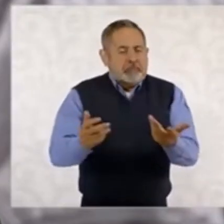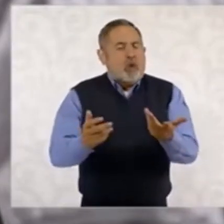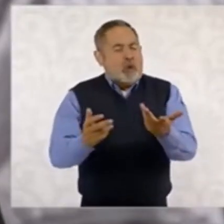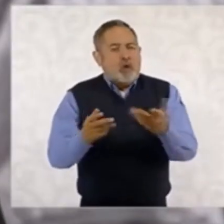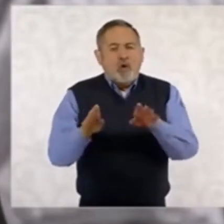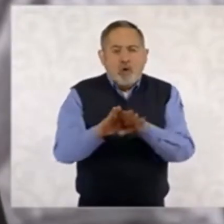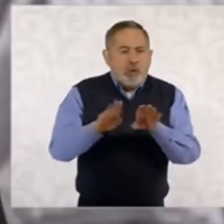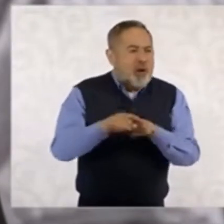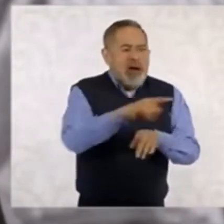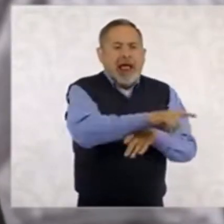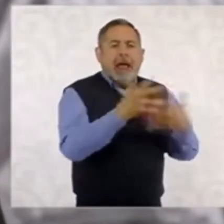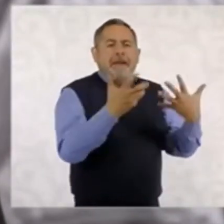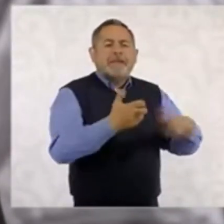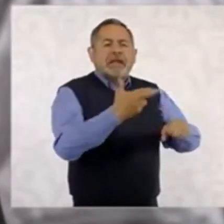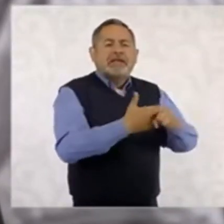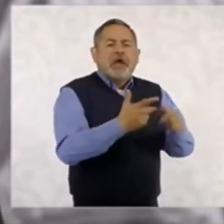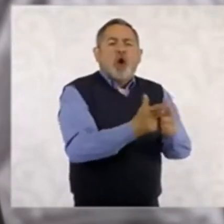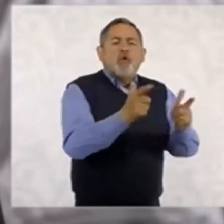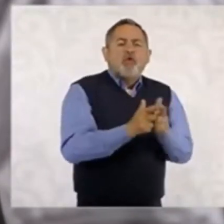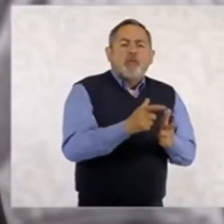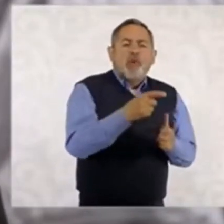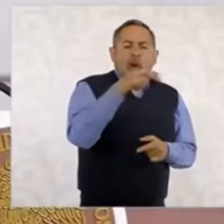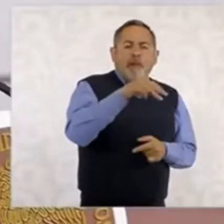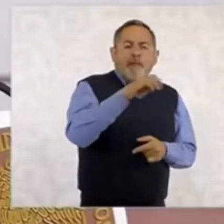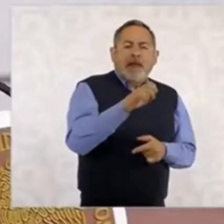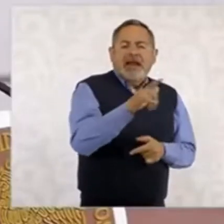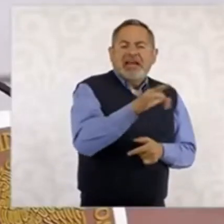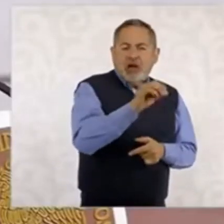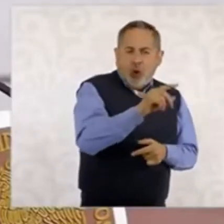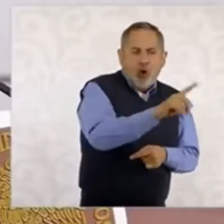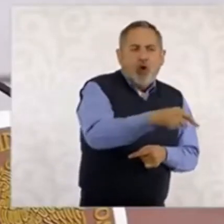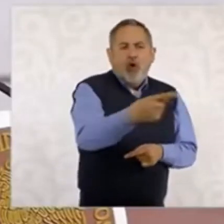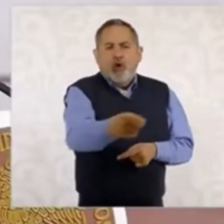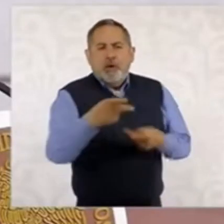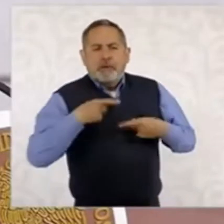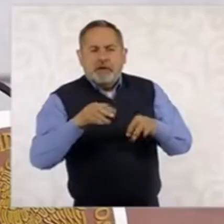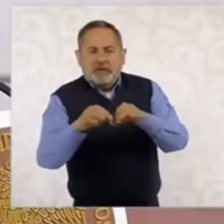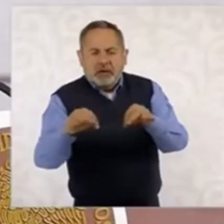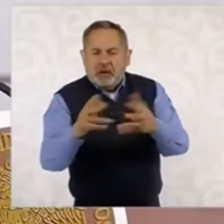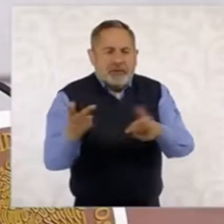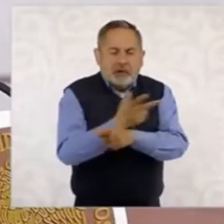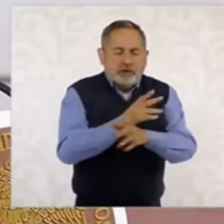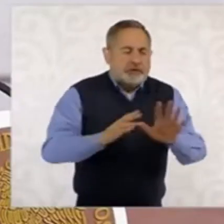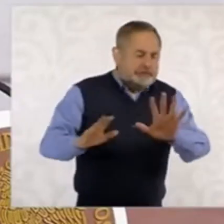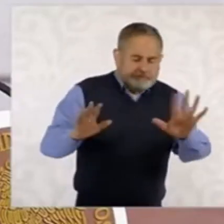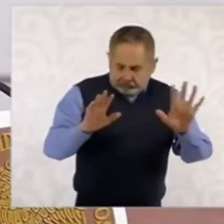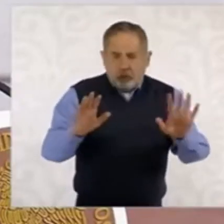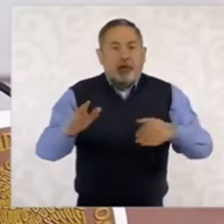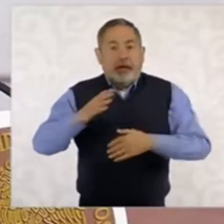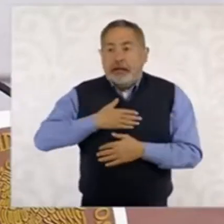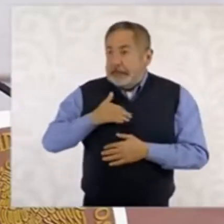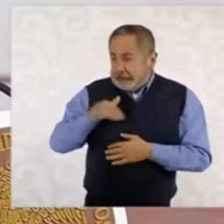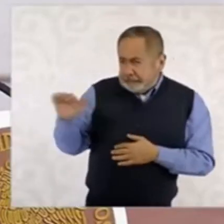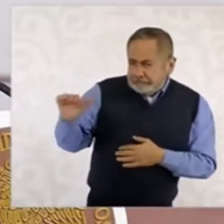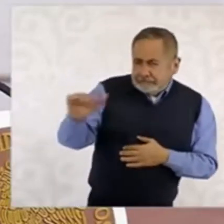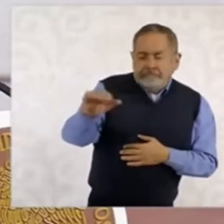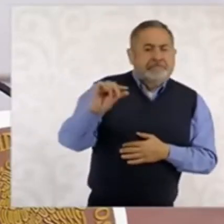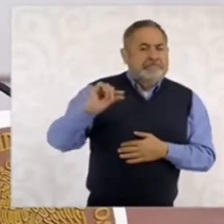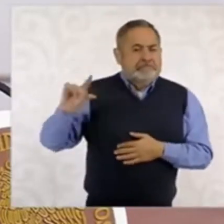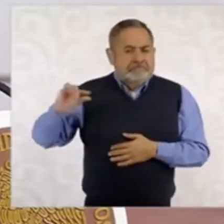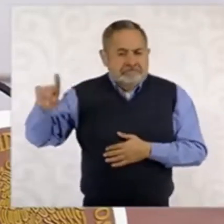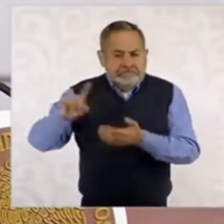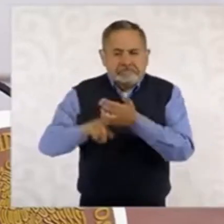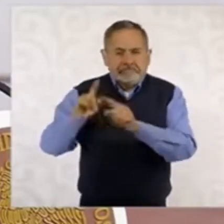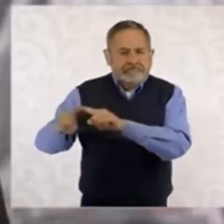la empresa de Grupo México y los trabajadores, por lo que solicitamos la participación de servidores públicos de